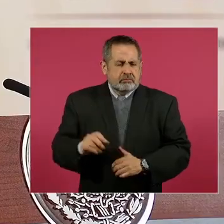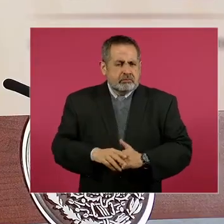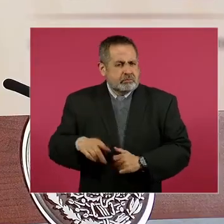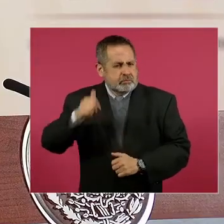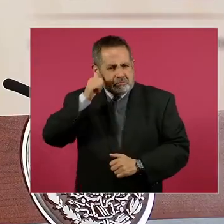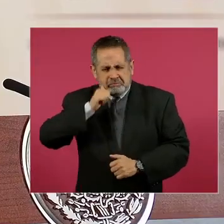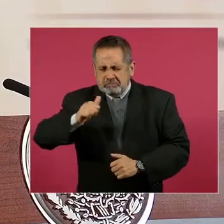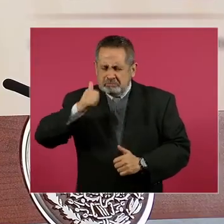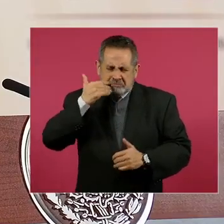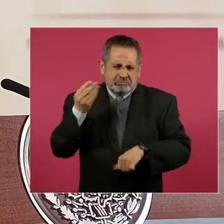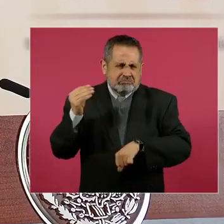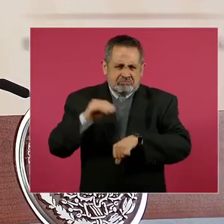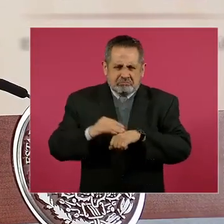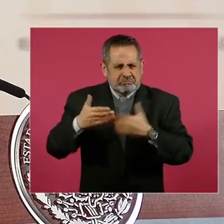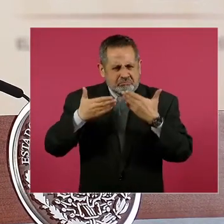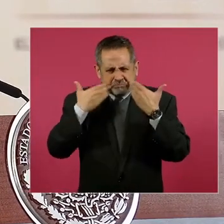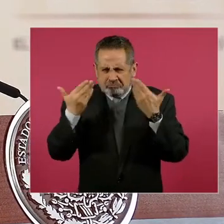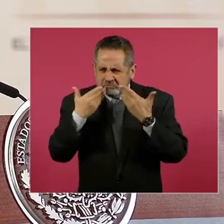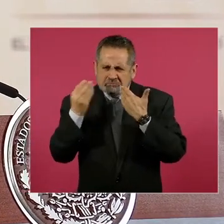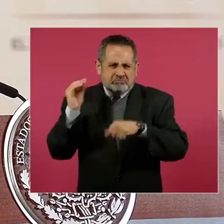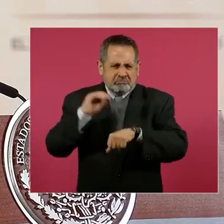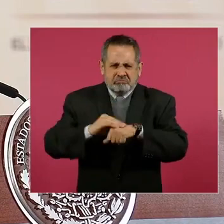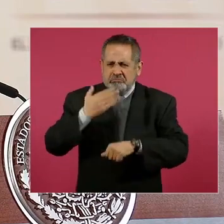siempre se ha portado muy bien,